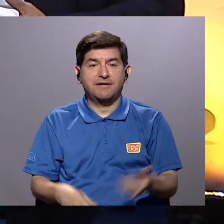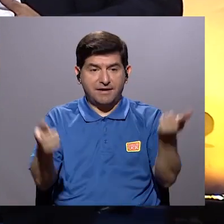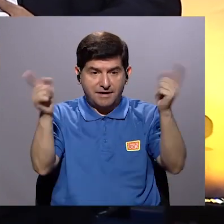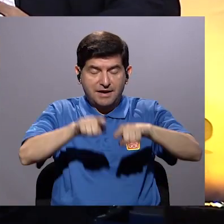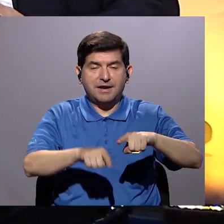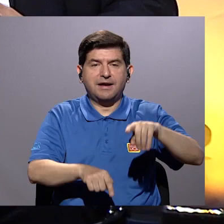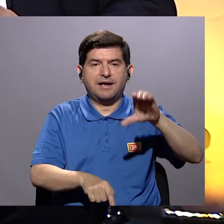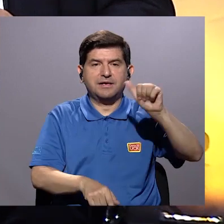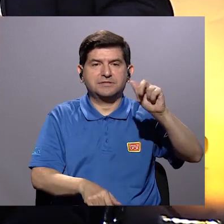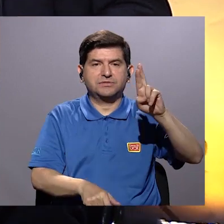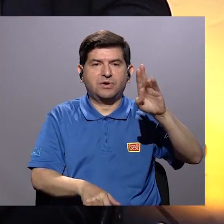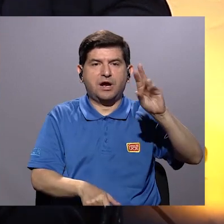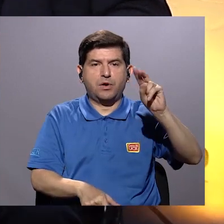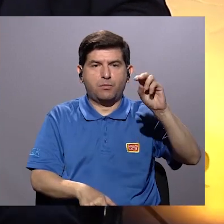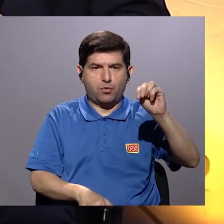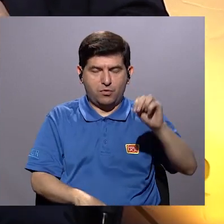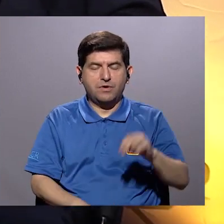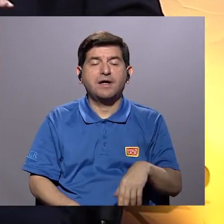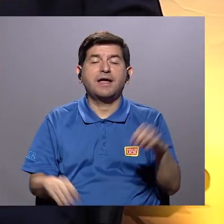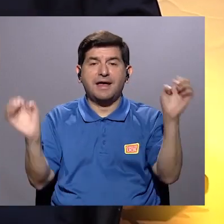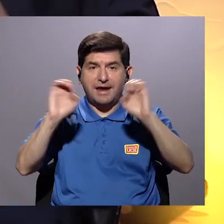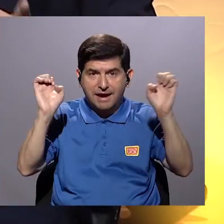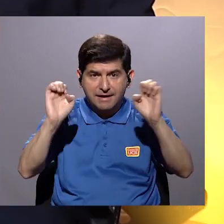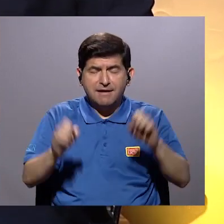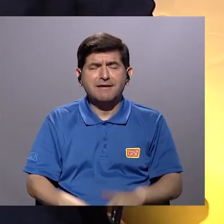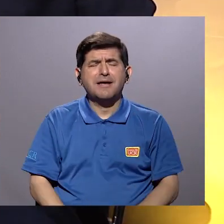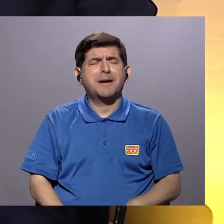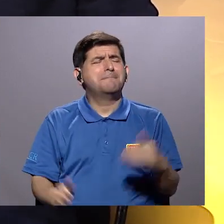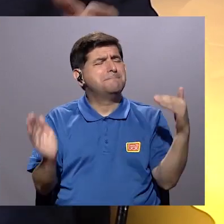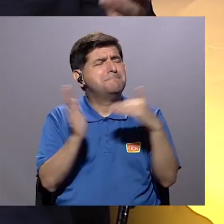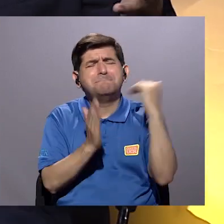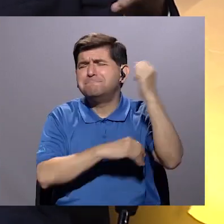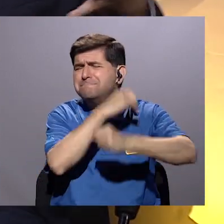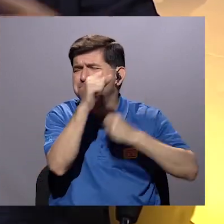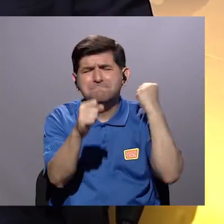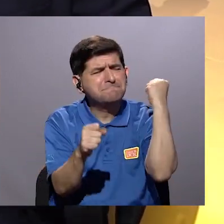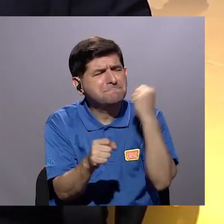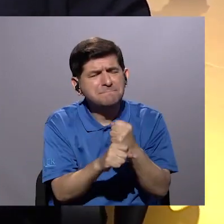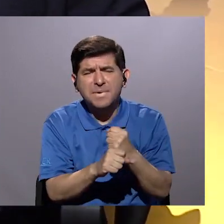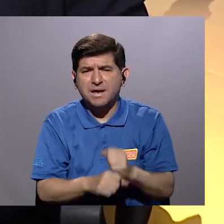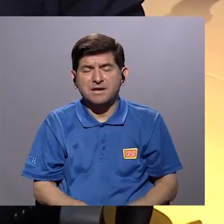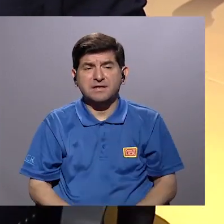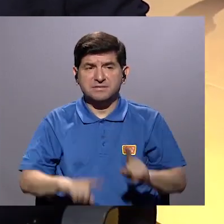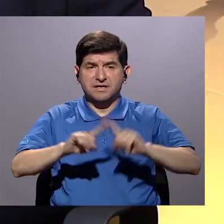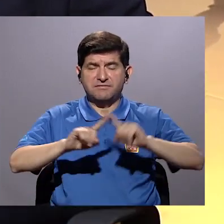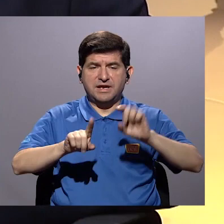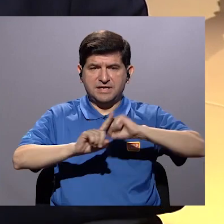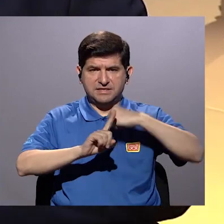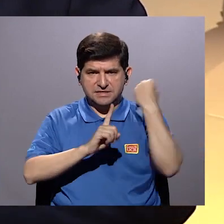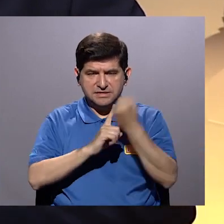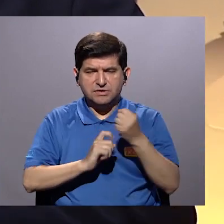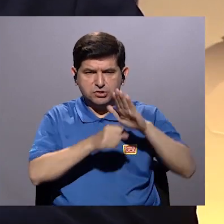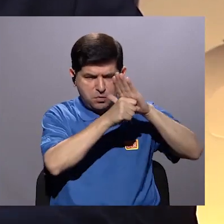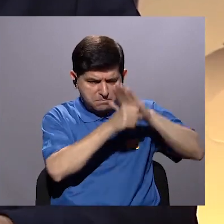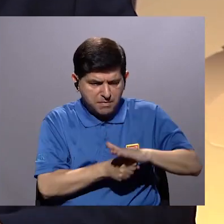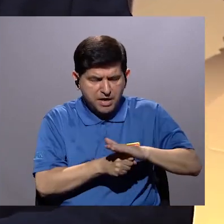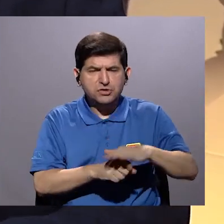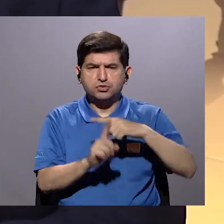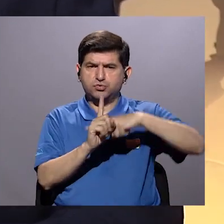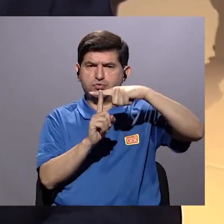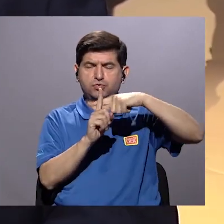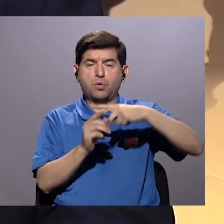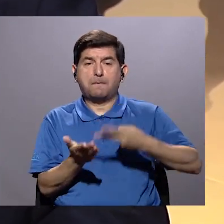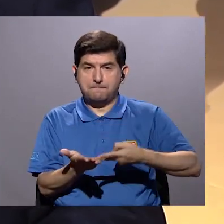por ejemplo, es energía que ha pasado durante miles de años, ¿verdad? Con ciertas condiciones de presión y temperatura que hacen que tenga un